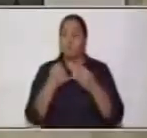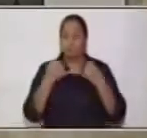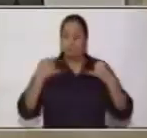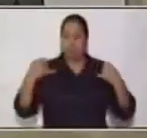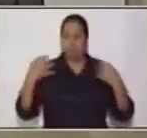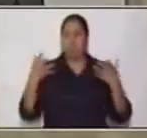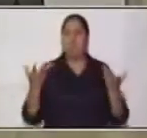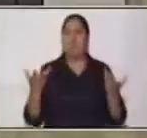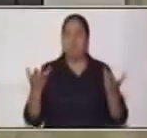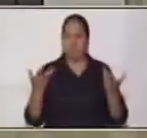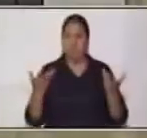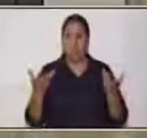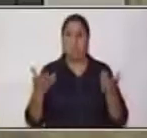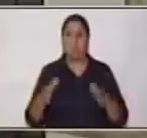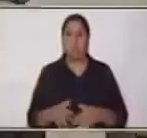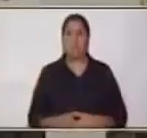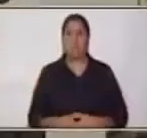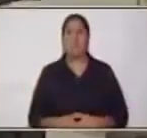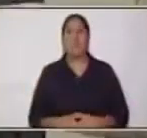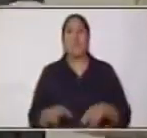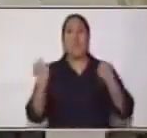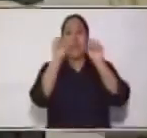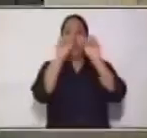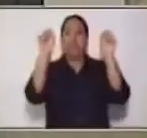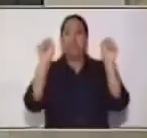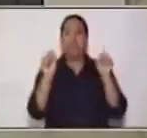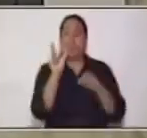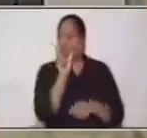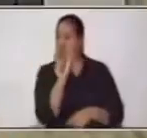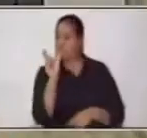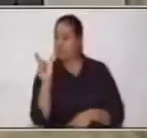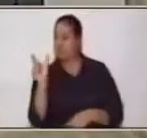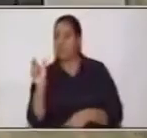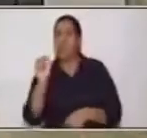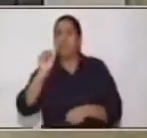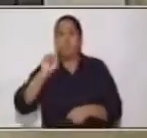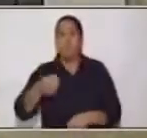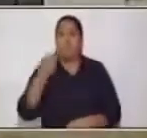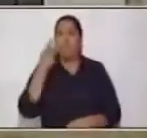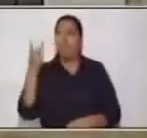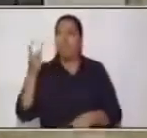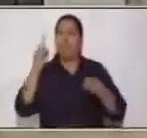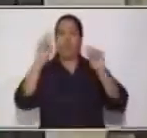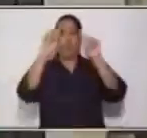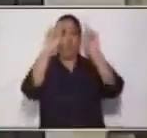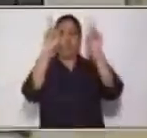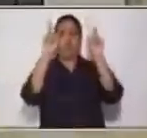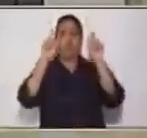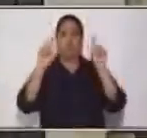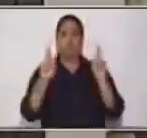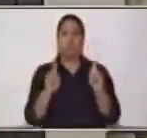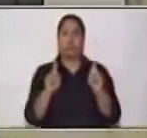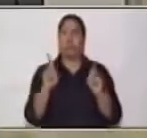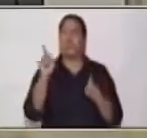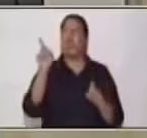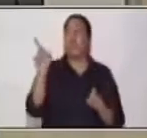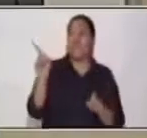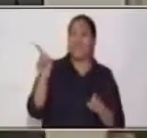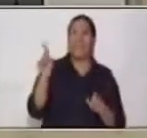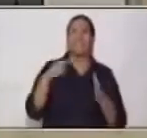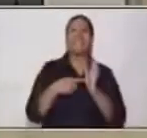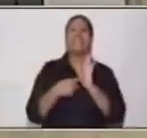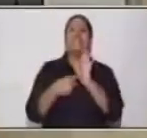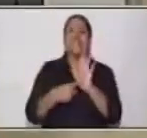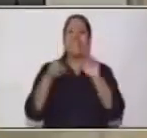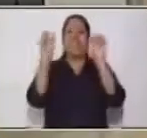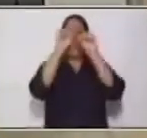sistema, los sistemas de ecuaciones se pueden observar con una llave. Esta llave indica que es un sistema y que esta X y esta